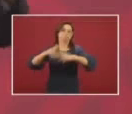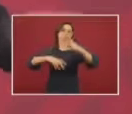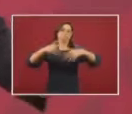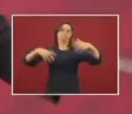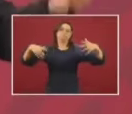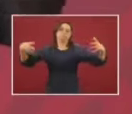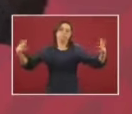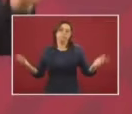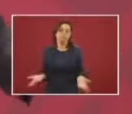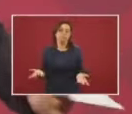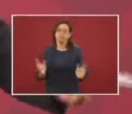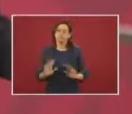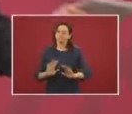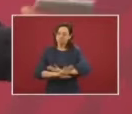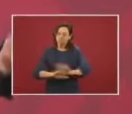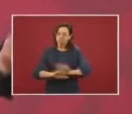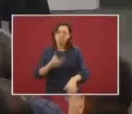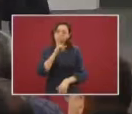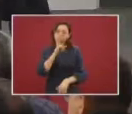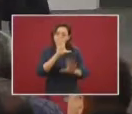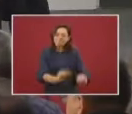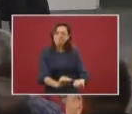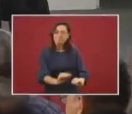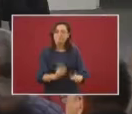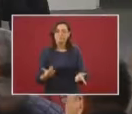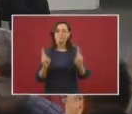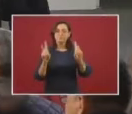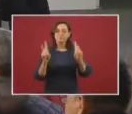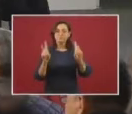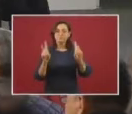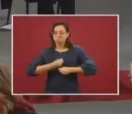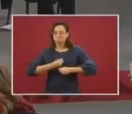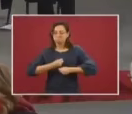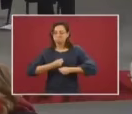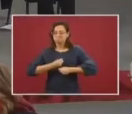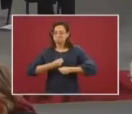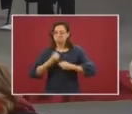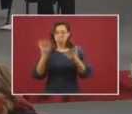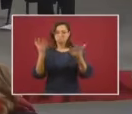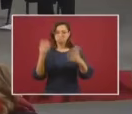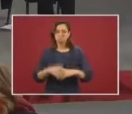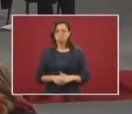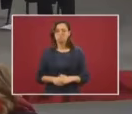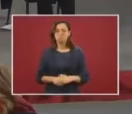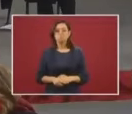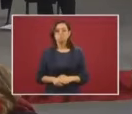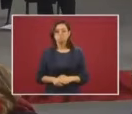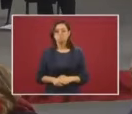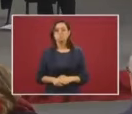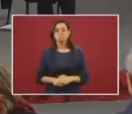es un zapereco esto, ¿sí? Sí, y esto es un asunto muy serio. Bueno, así fue el tema,